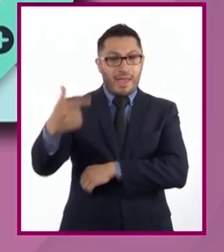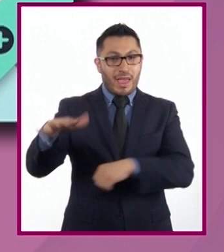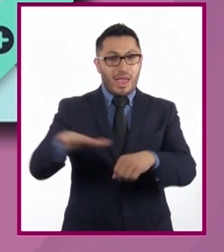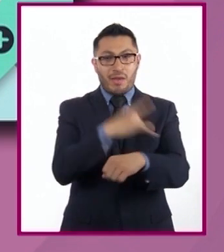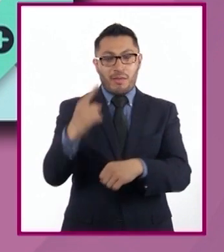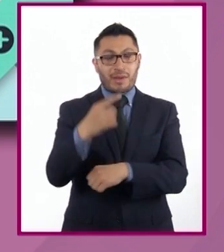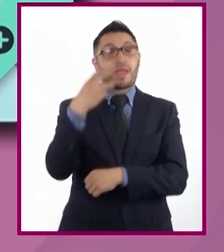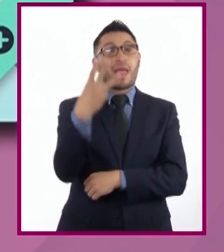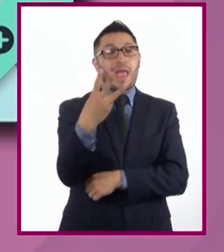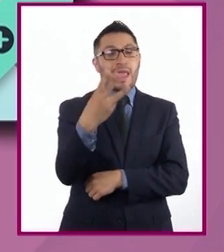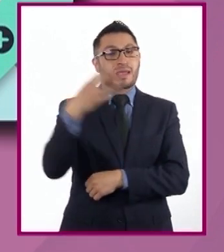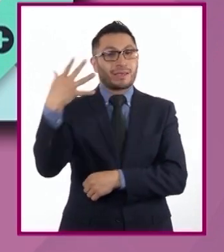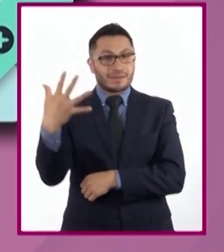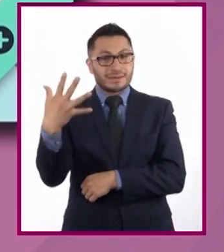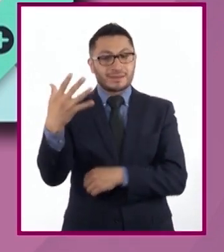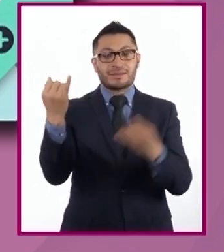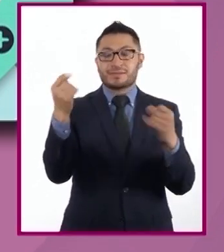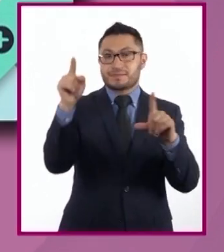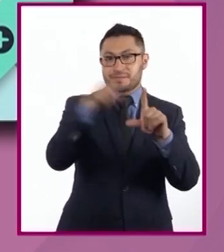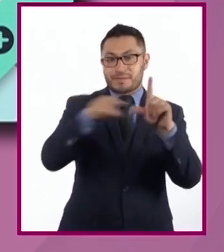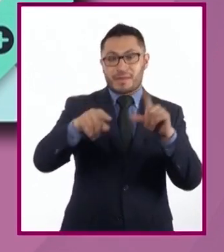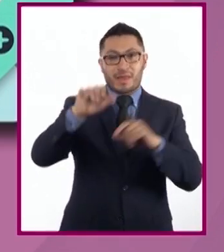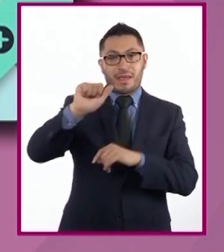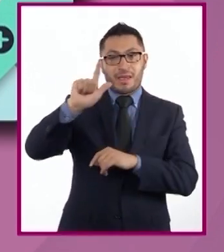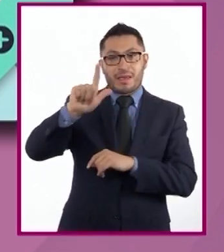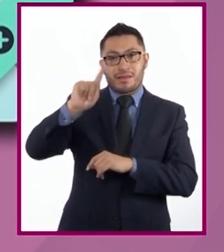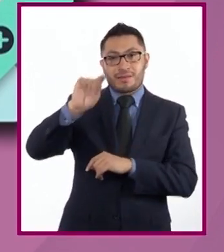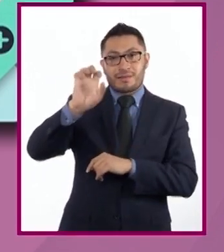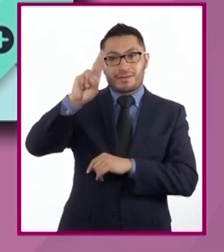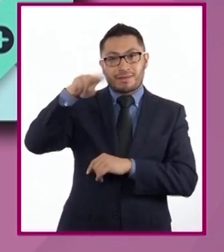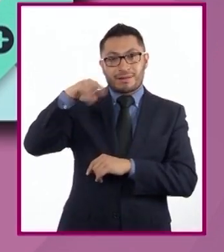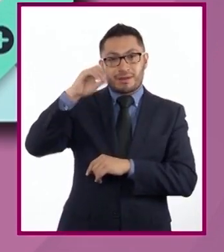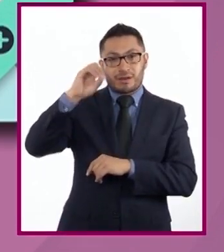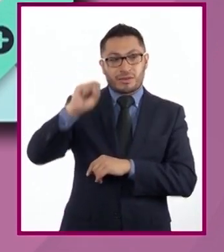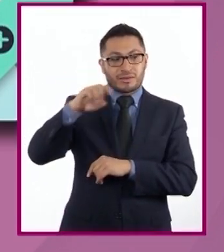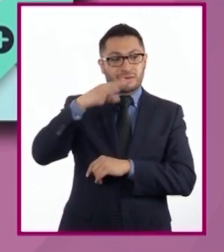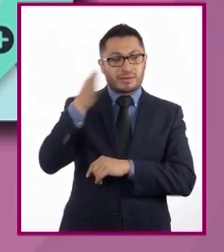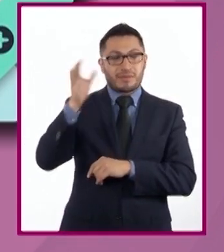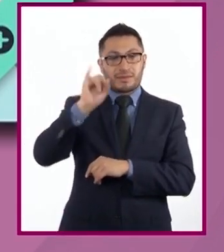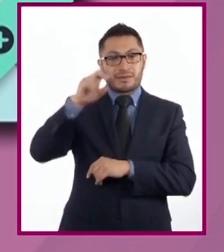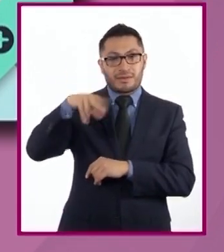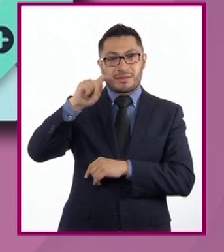3 y el 5 son ángulos alternos internos.